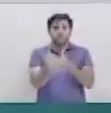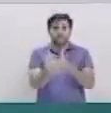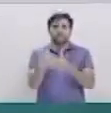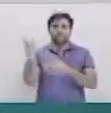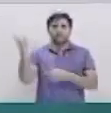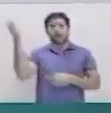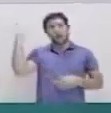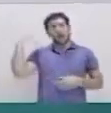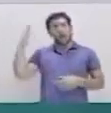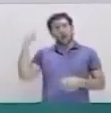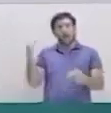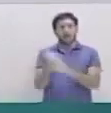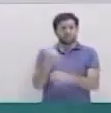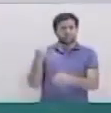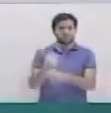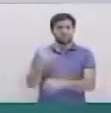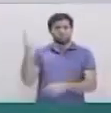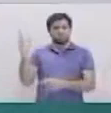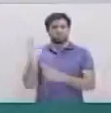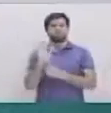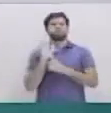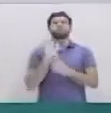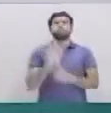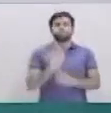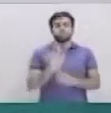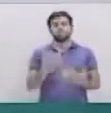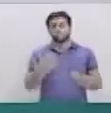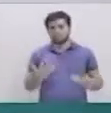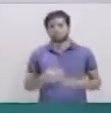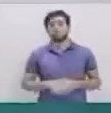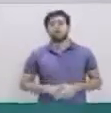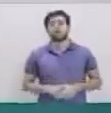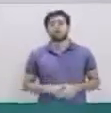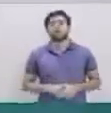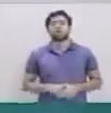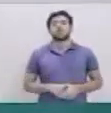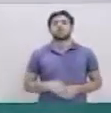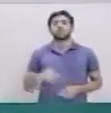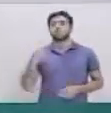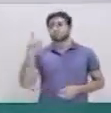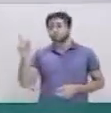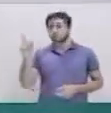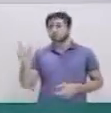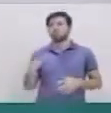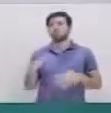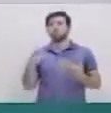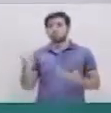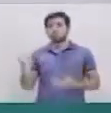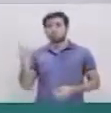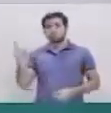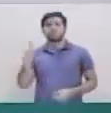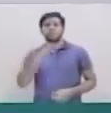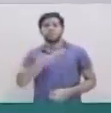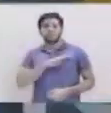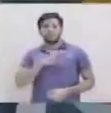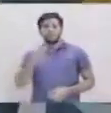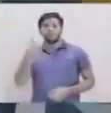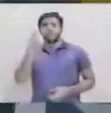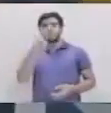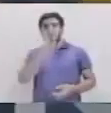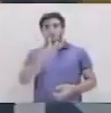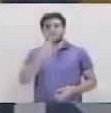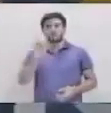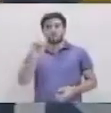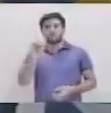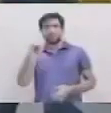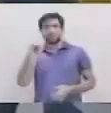defensor que nos representó hace muchos años. Excelente. ¿Y sabes que Tecunumán fue considerado nuestro héroe nacional a partir del